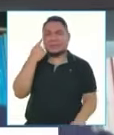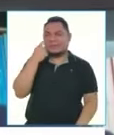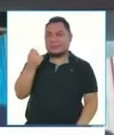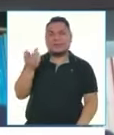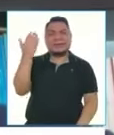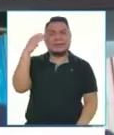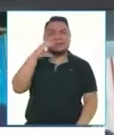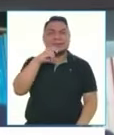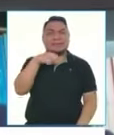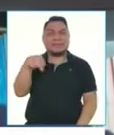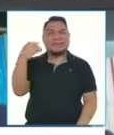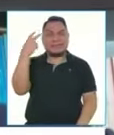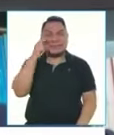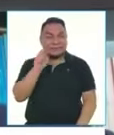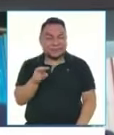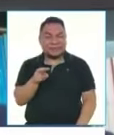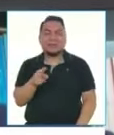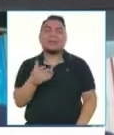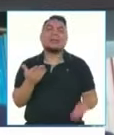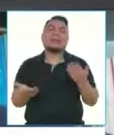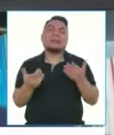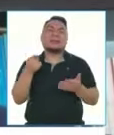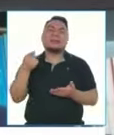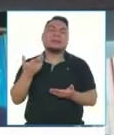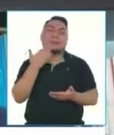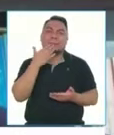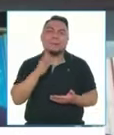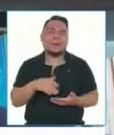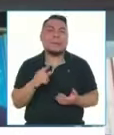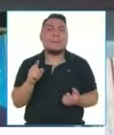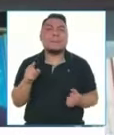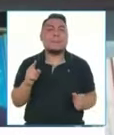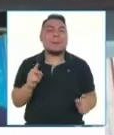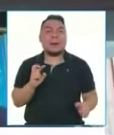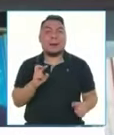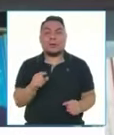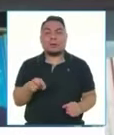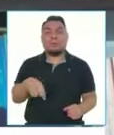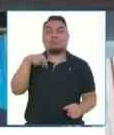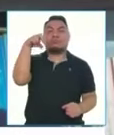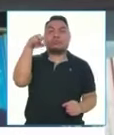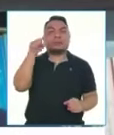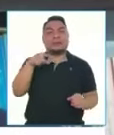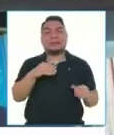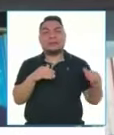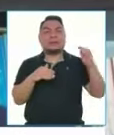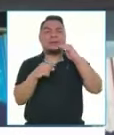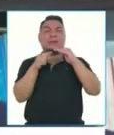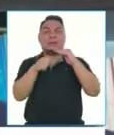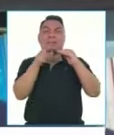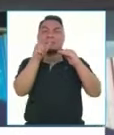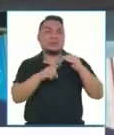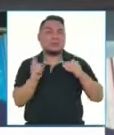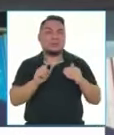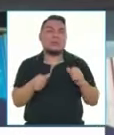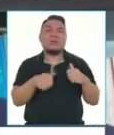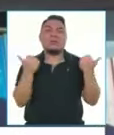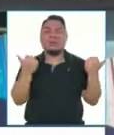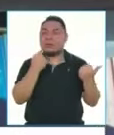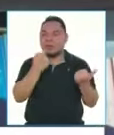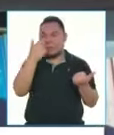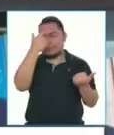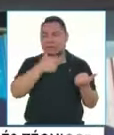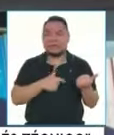CNM, puede salir en primer lugar una persona que no tenga otro tipo de